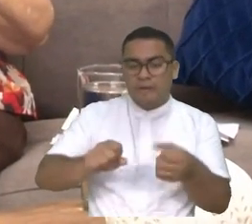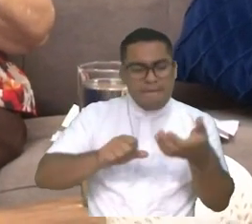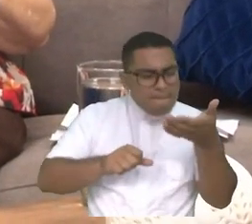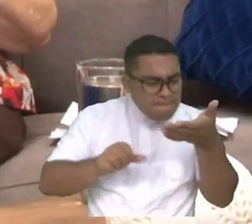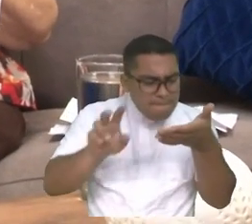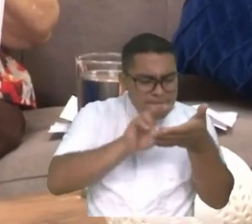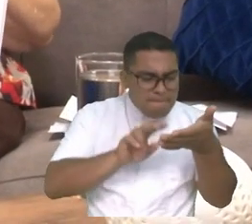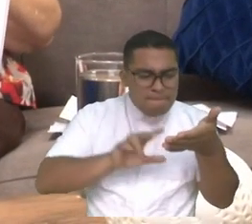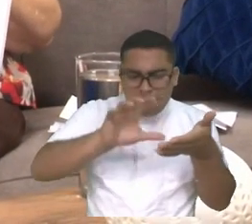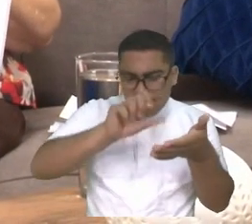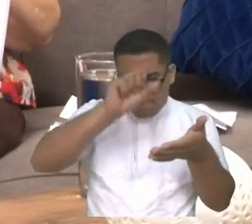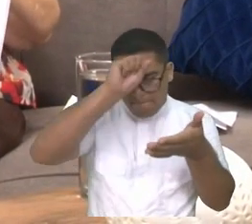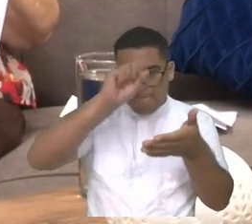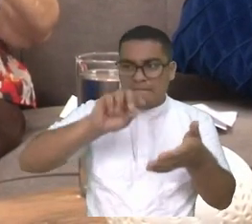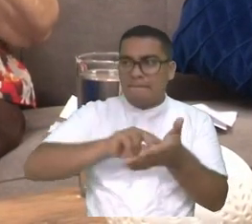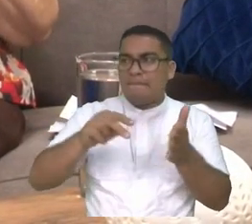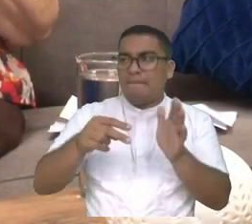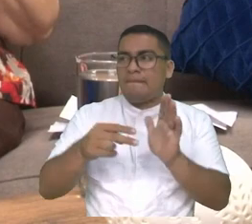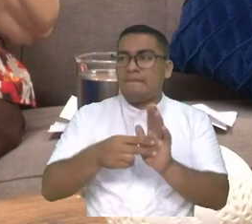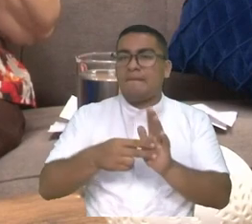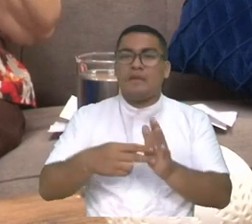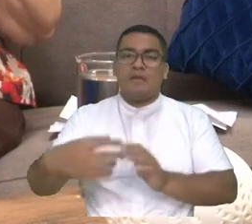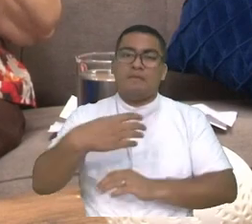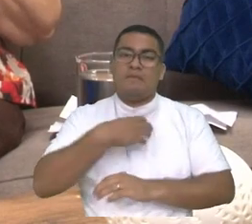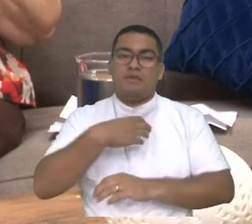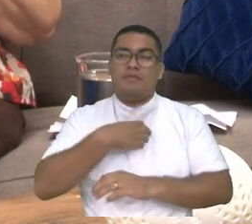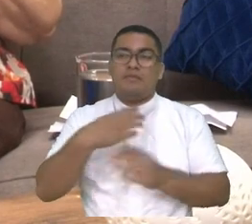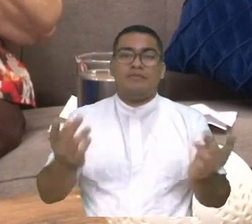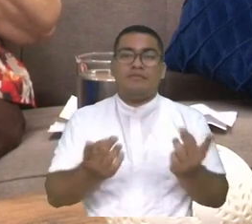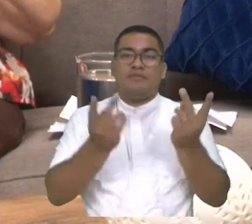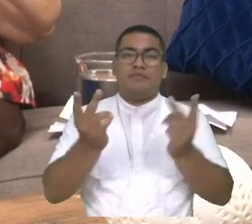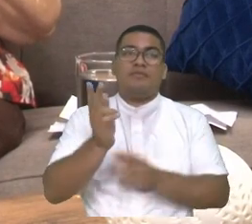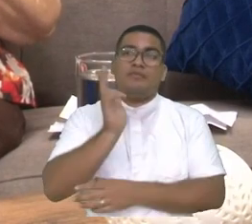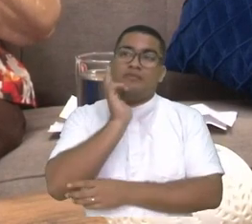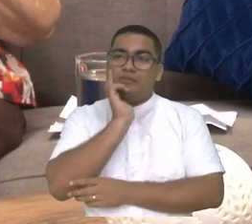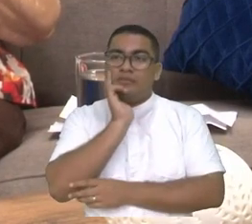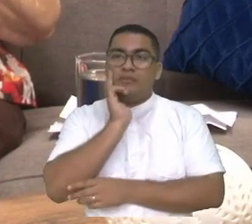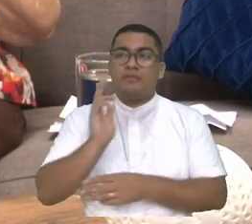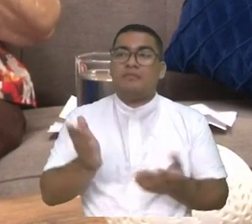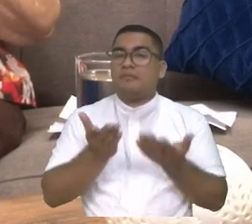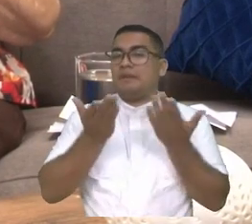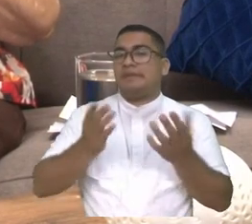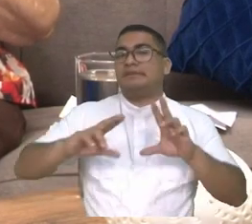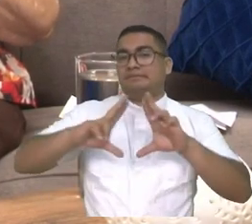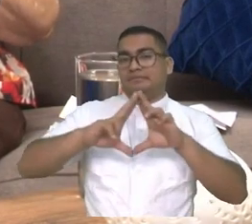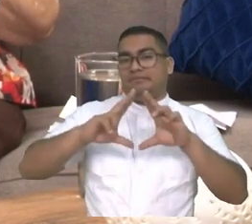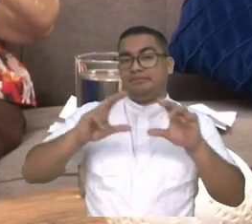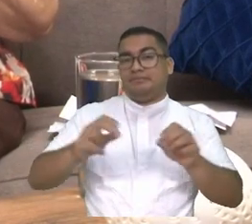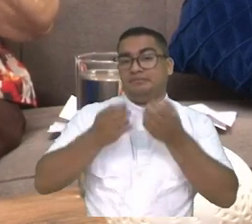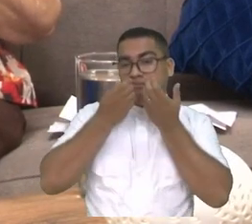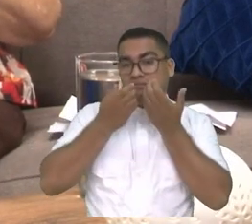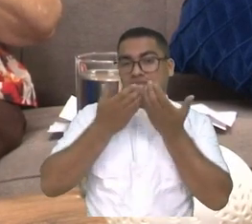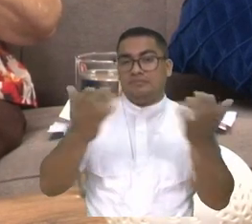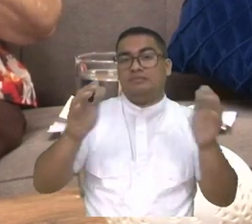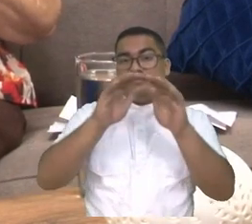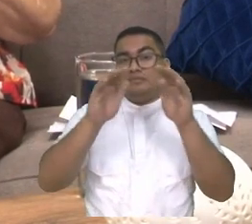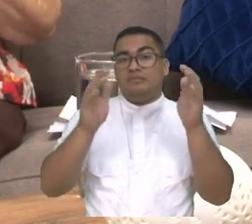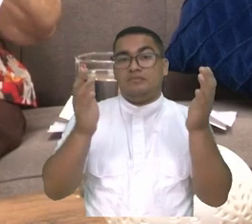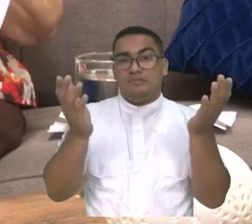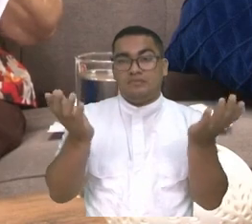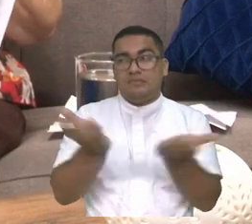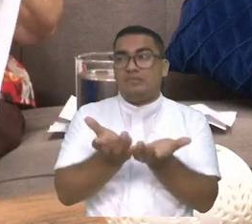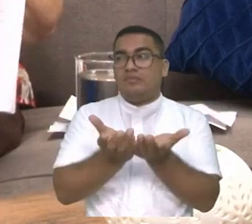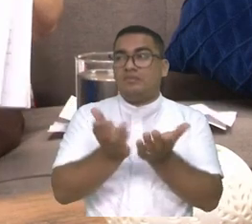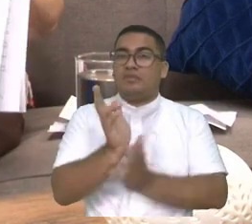memorizar, todo lo que significa Rubén Darío para Nicaragua, para el mundo, las luchas que